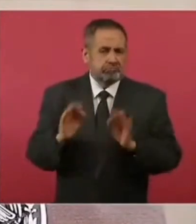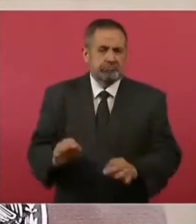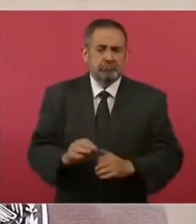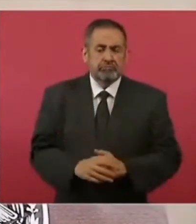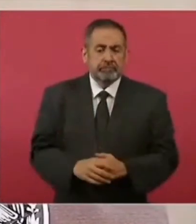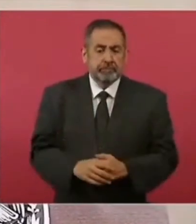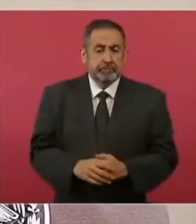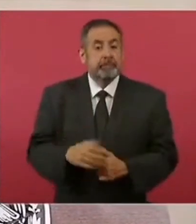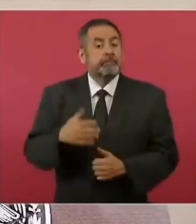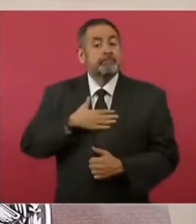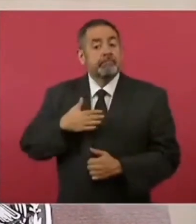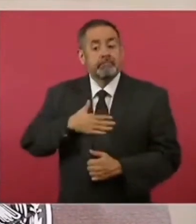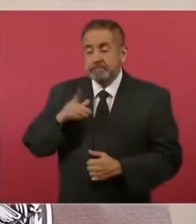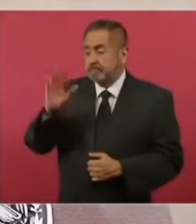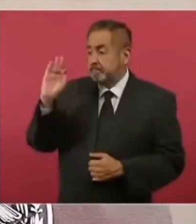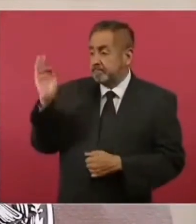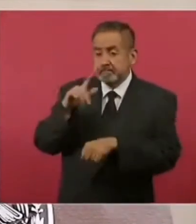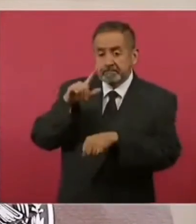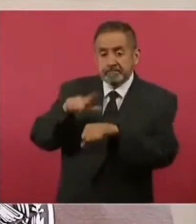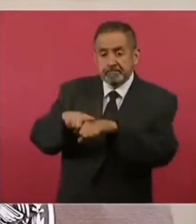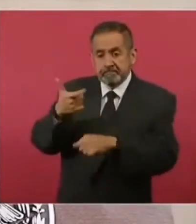Y esa es inversión federal.